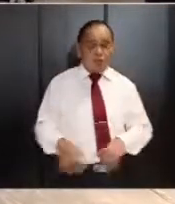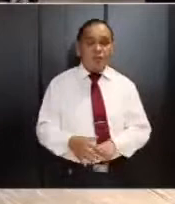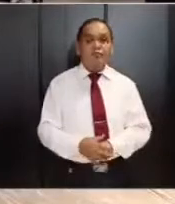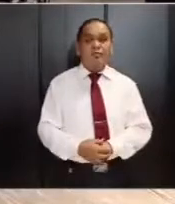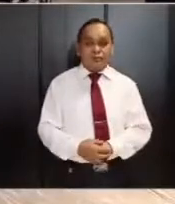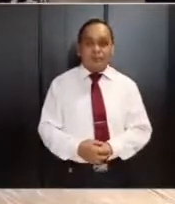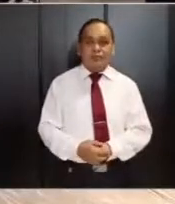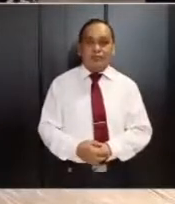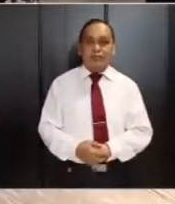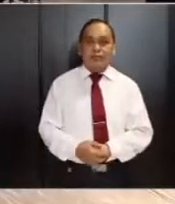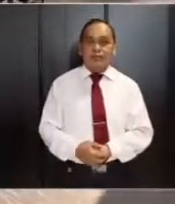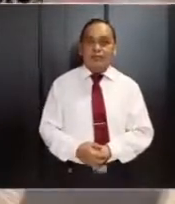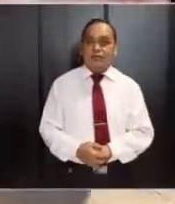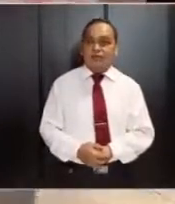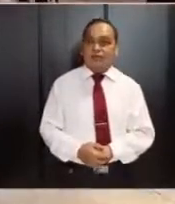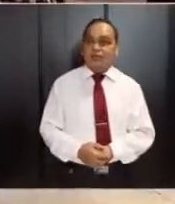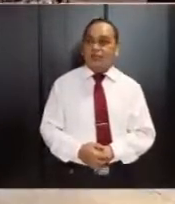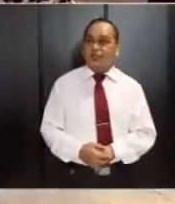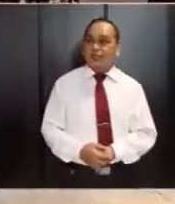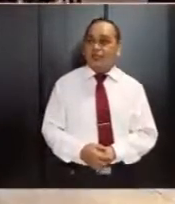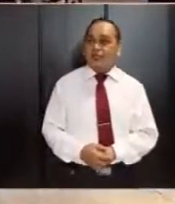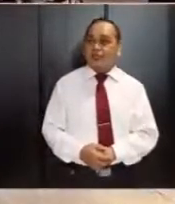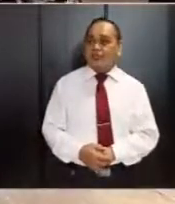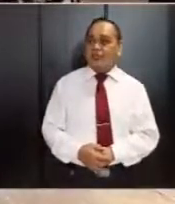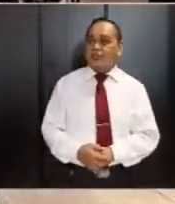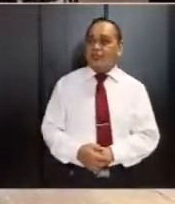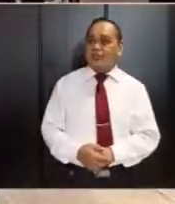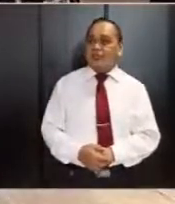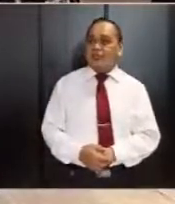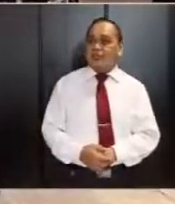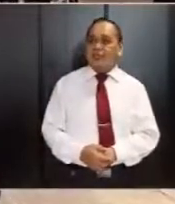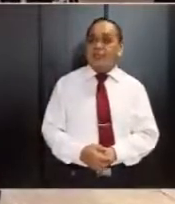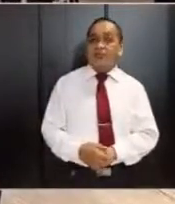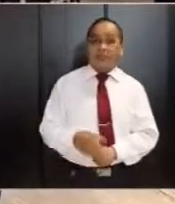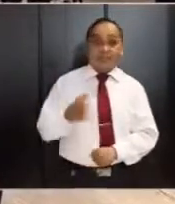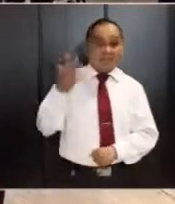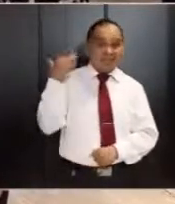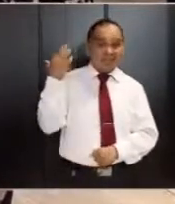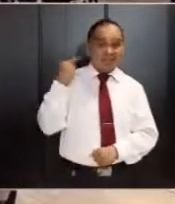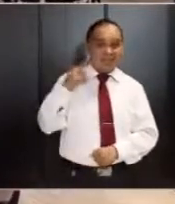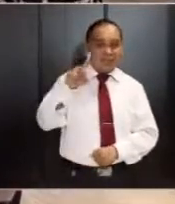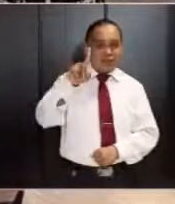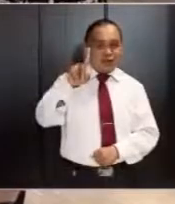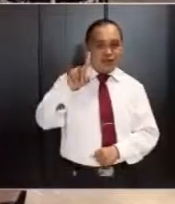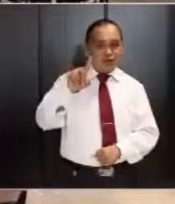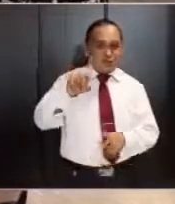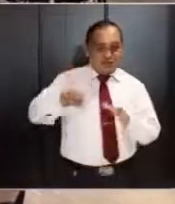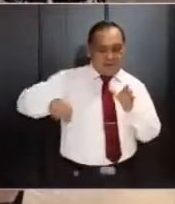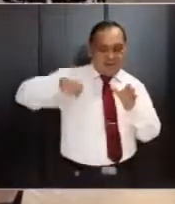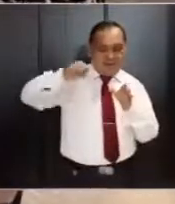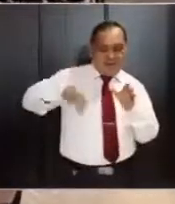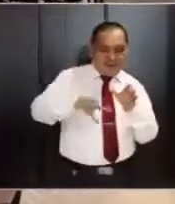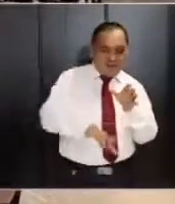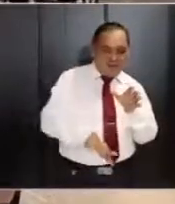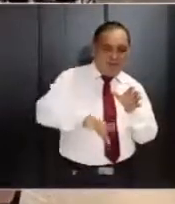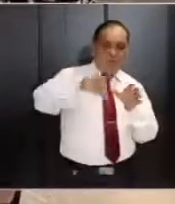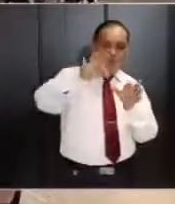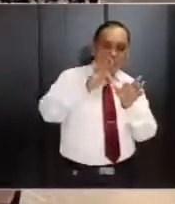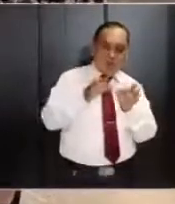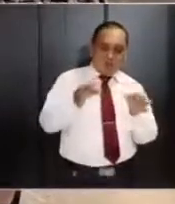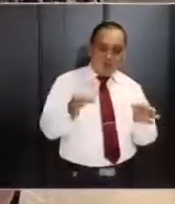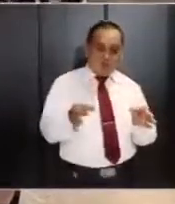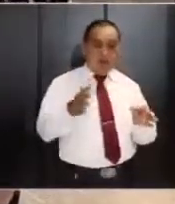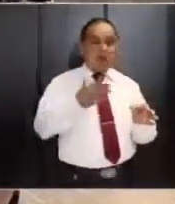Vamos, bonita. A ver, Fanny. Una vez me tocó una persona que metió el boleto y se sacó el solito el premio. Y nadie se lo